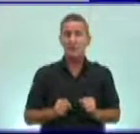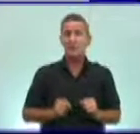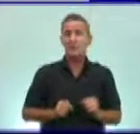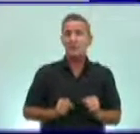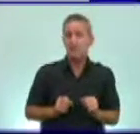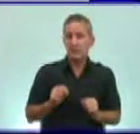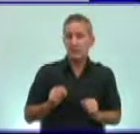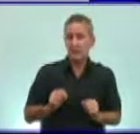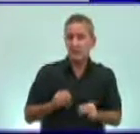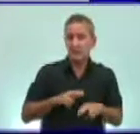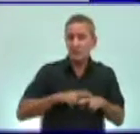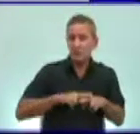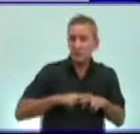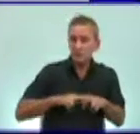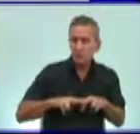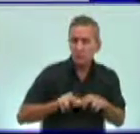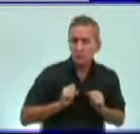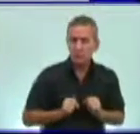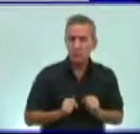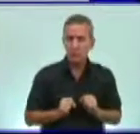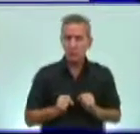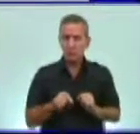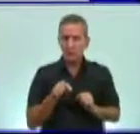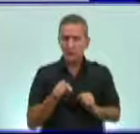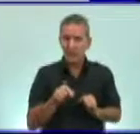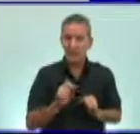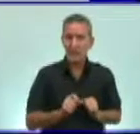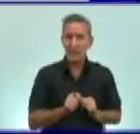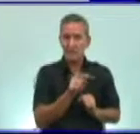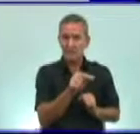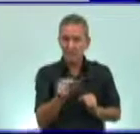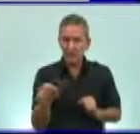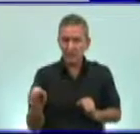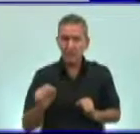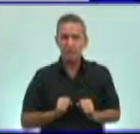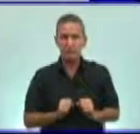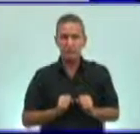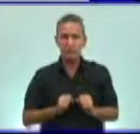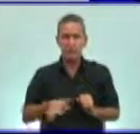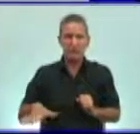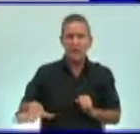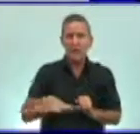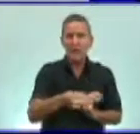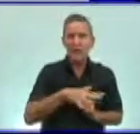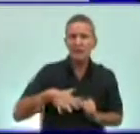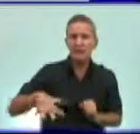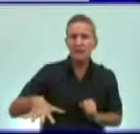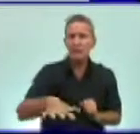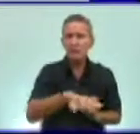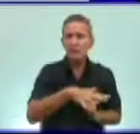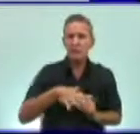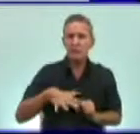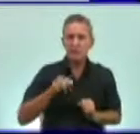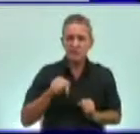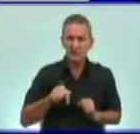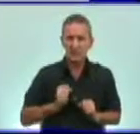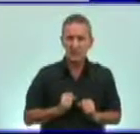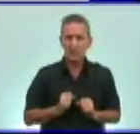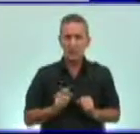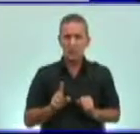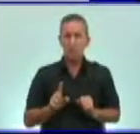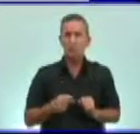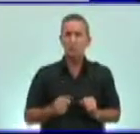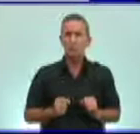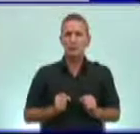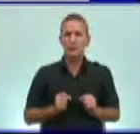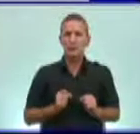los seres humanos hoy en el contexto actual, usted no puede satisfacer todas las necesidades crecientes